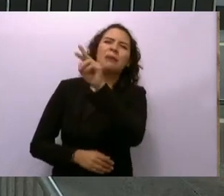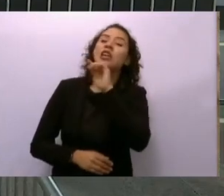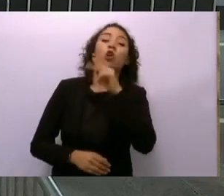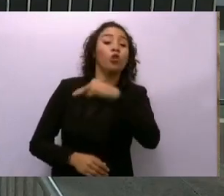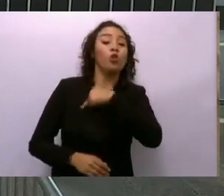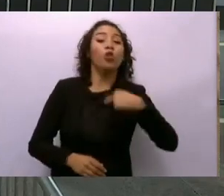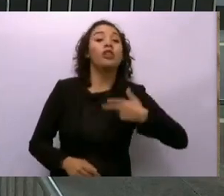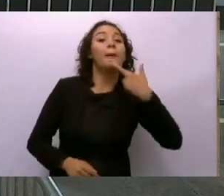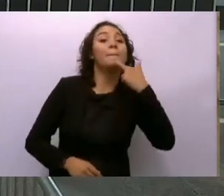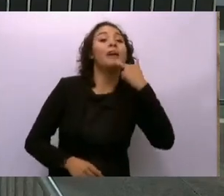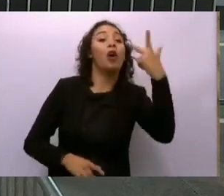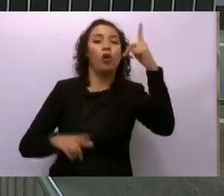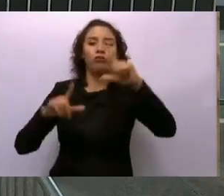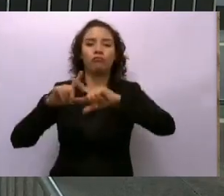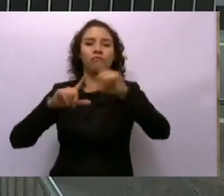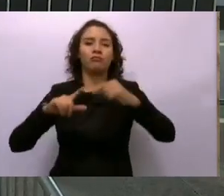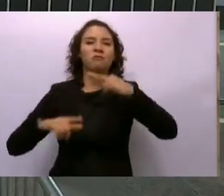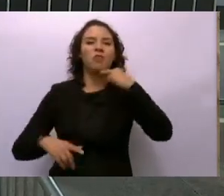el de Dinamarca.